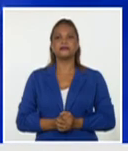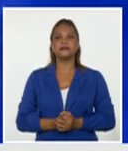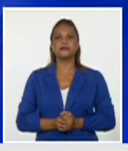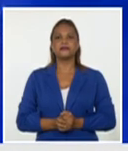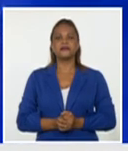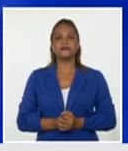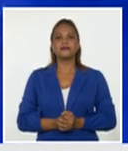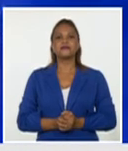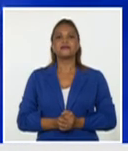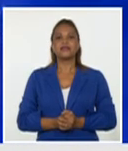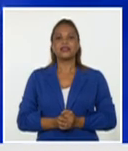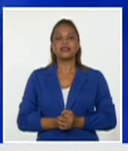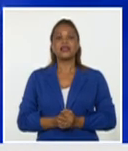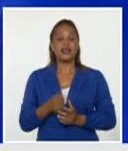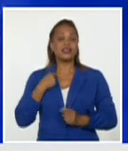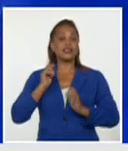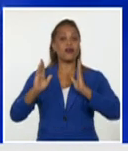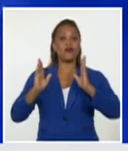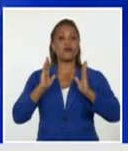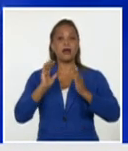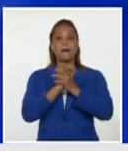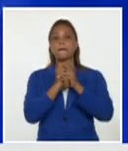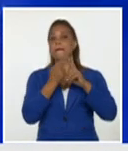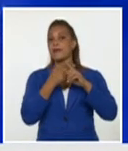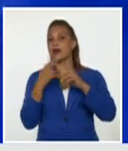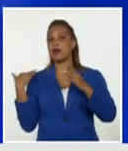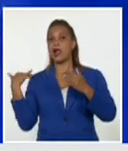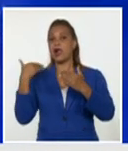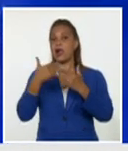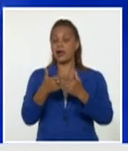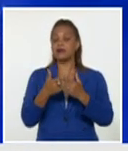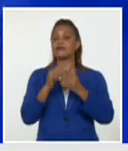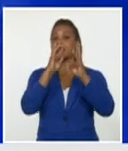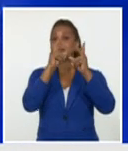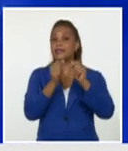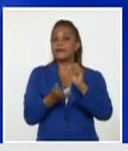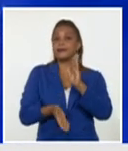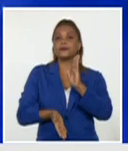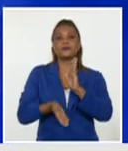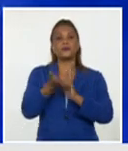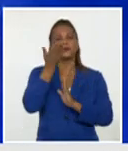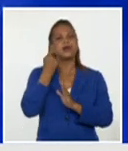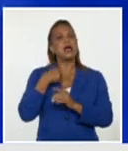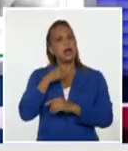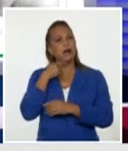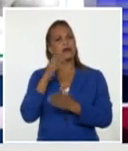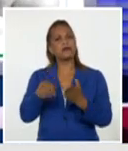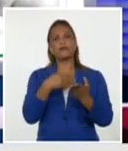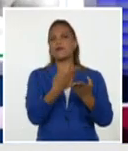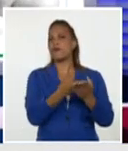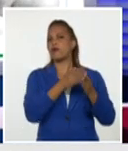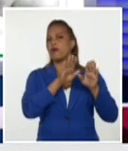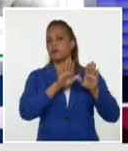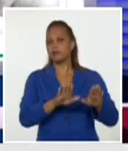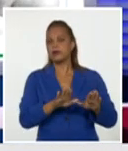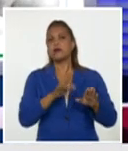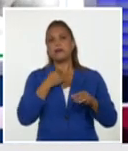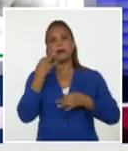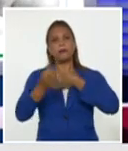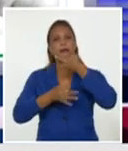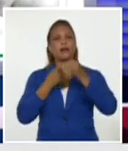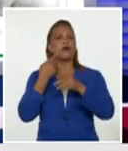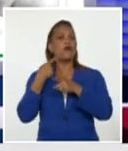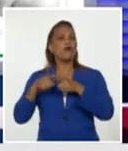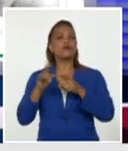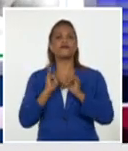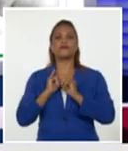jornada. Mayo avanza con cifras preocupantes. Le propongo un alto en nuestro diálogo para ampliar otras informaciones. Al cierre del día de